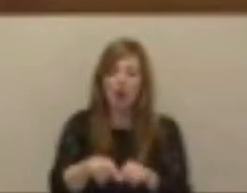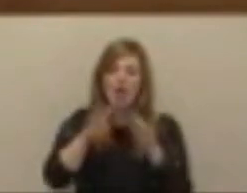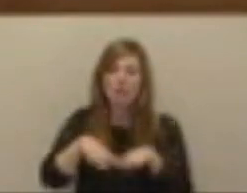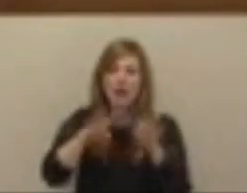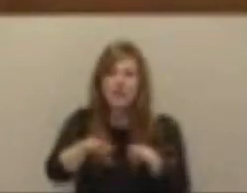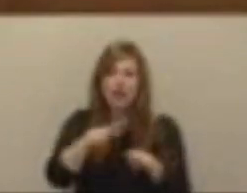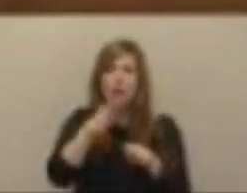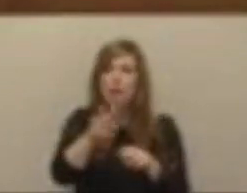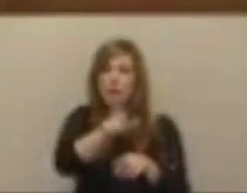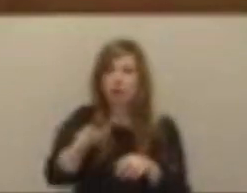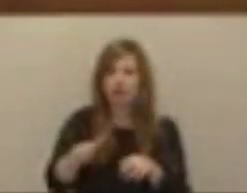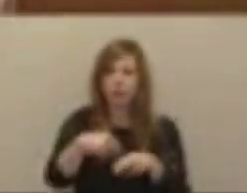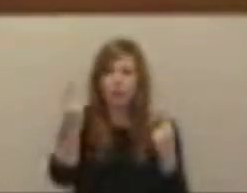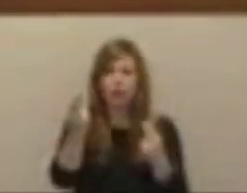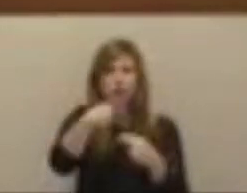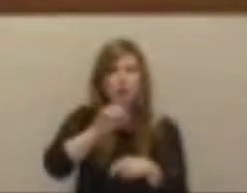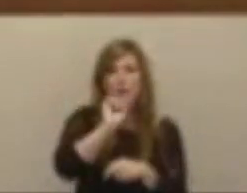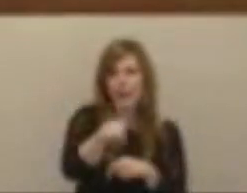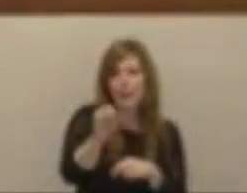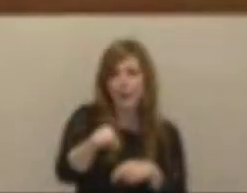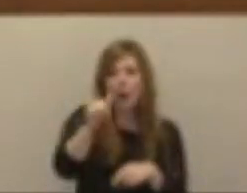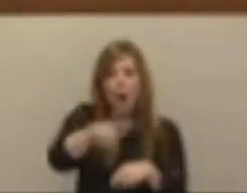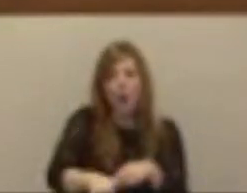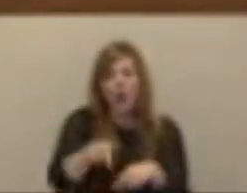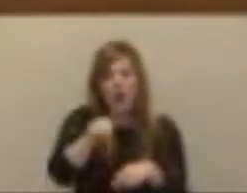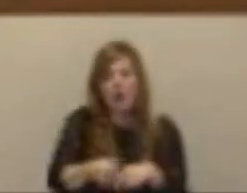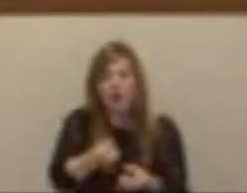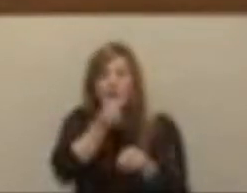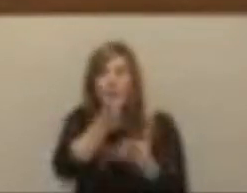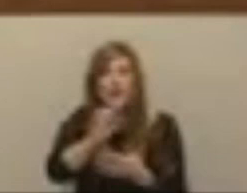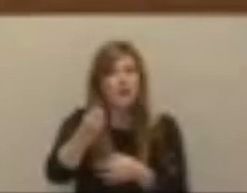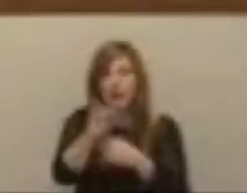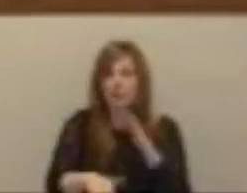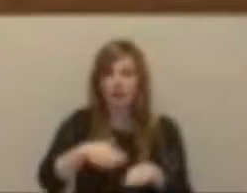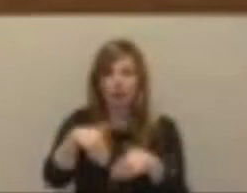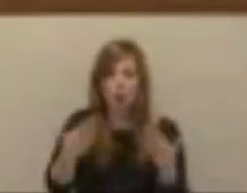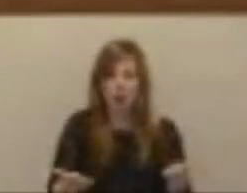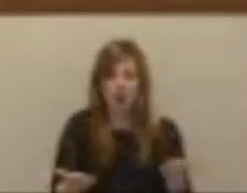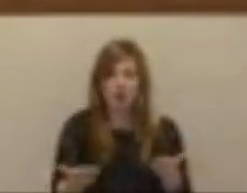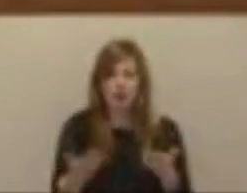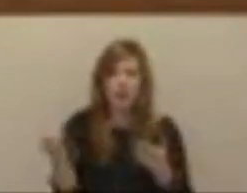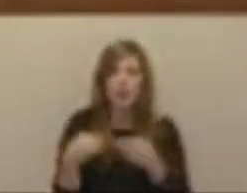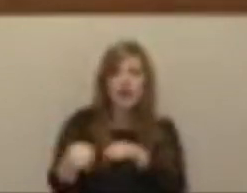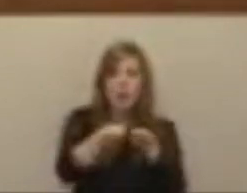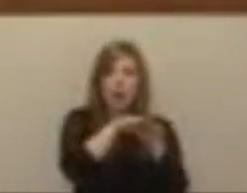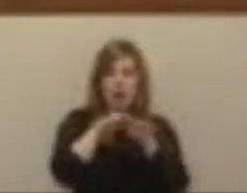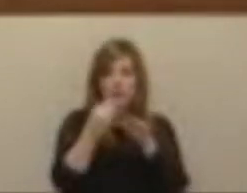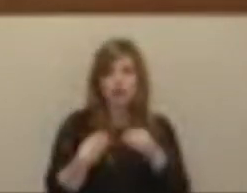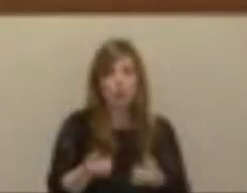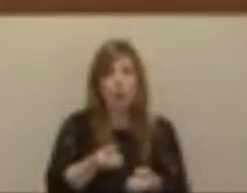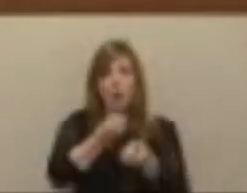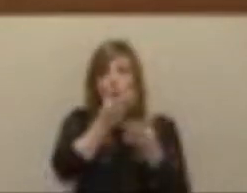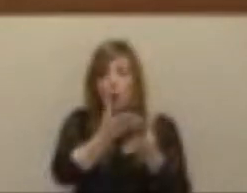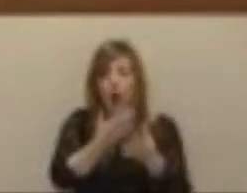hicieron absolutamente oídos sordos. Hoy lo que planteamos aquí es un primer paso. El primer paso es que se igualen a lo que se plantea en la Administración del